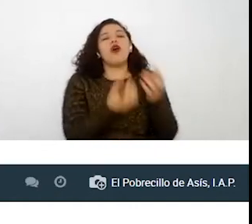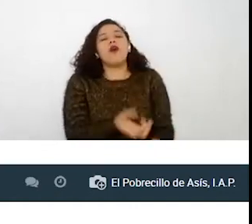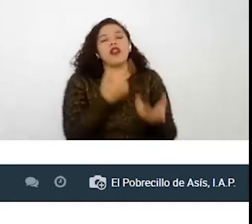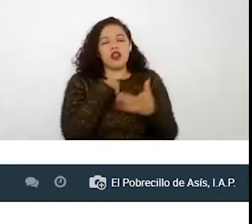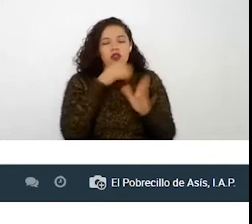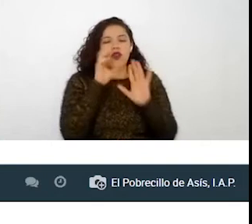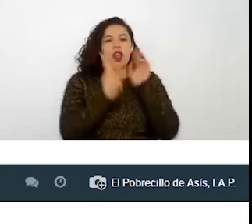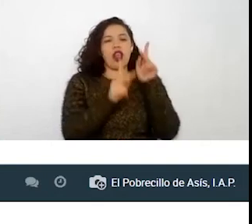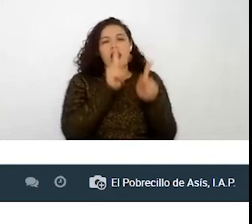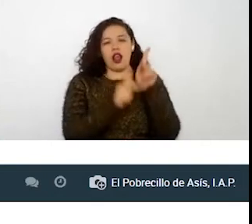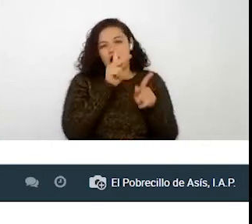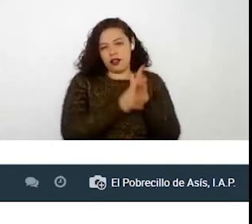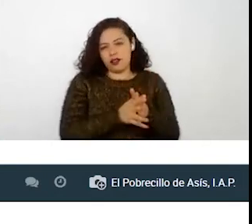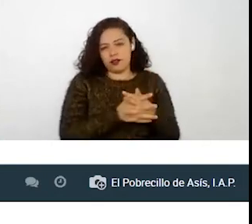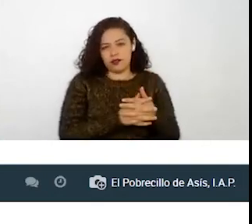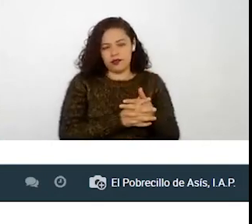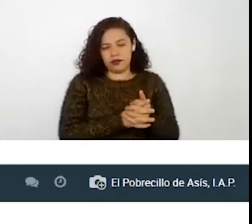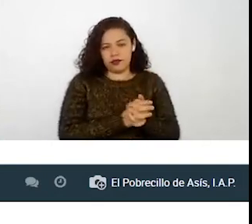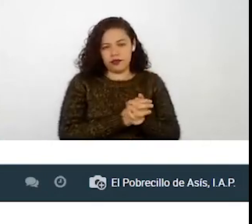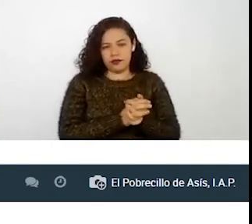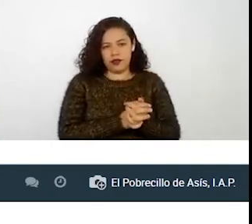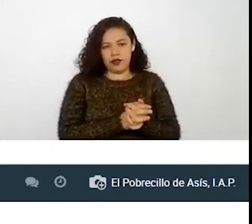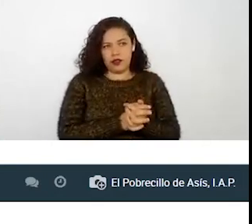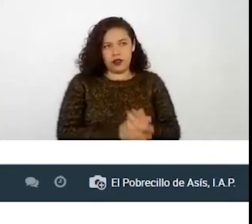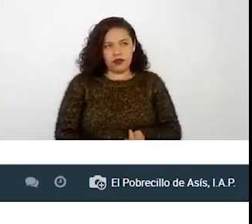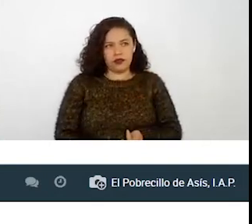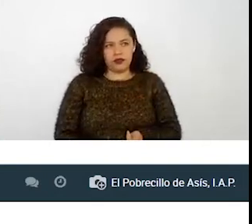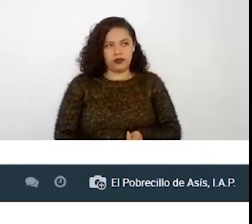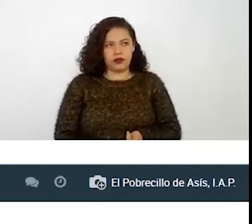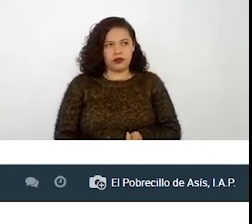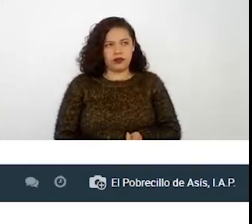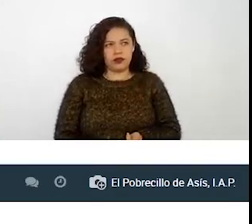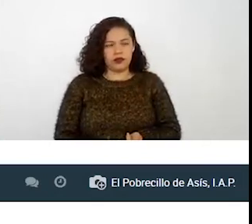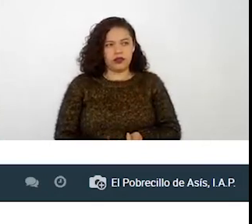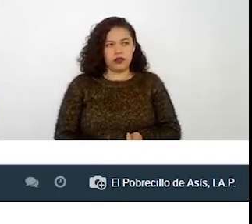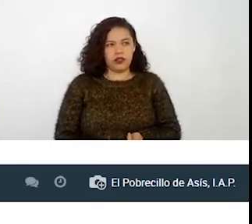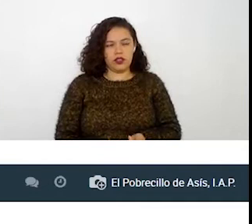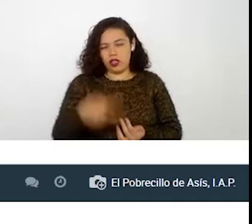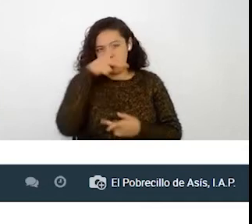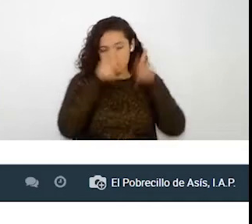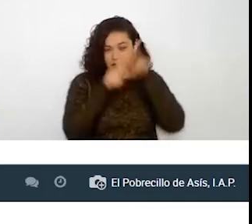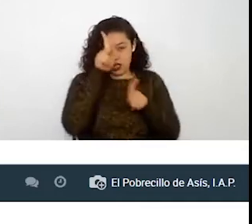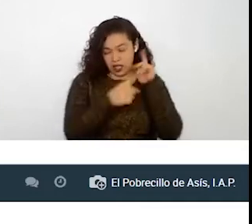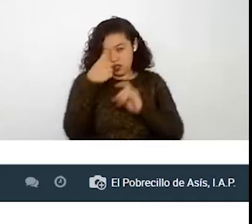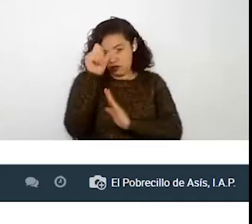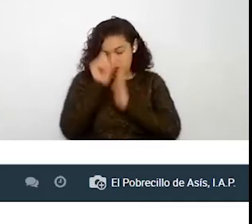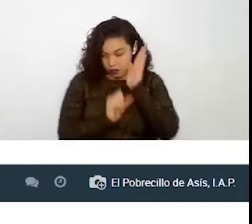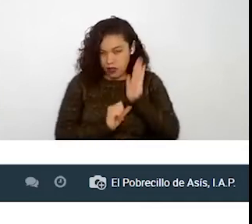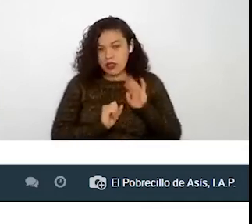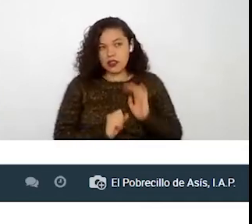cuántas pláticas les gustarían una dos pláticas por mes probablemente